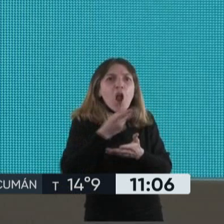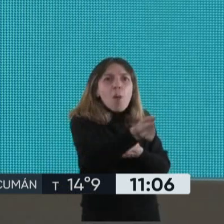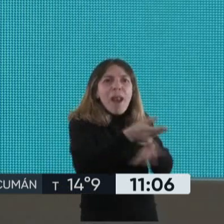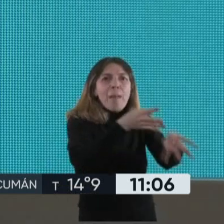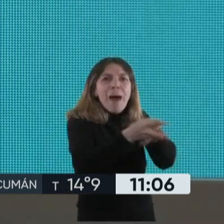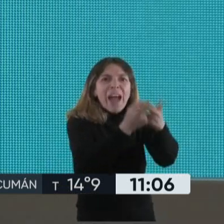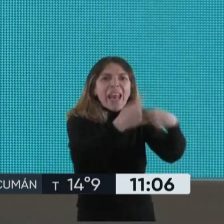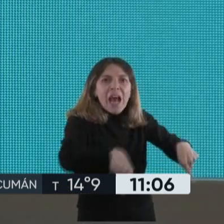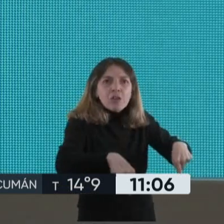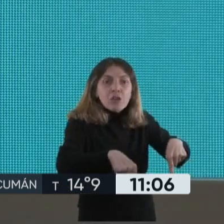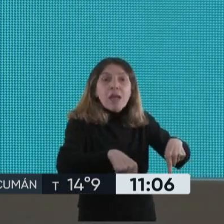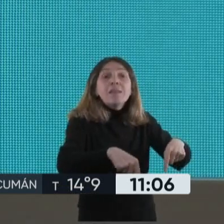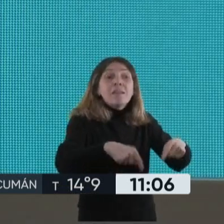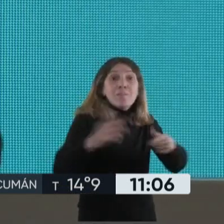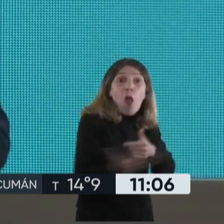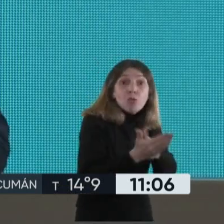producir más divisas.